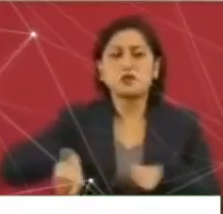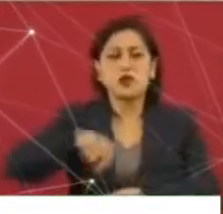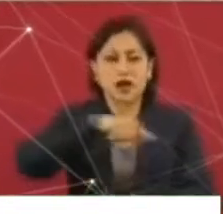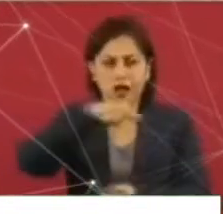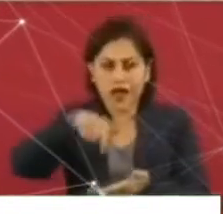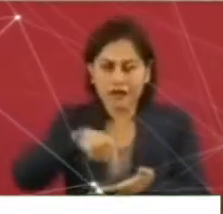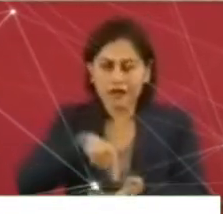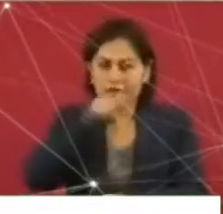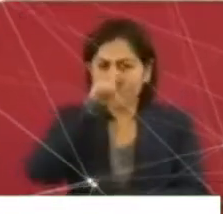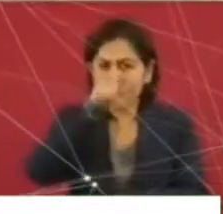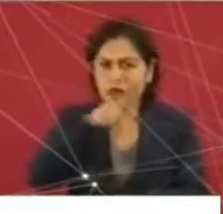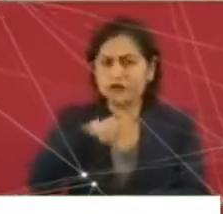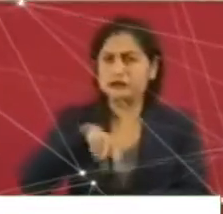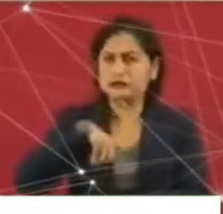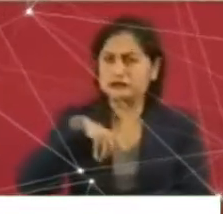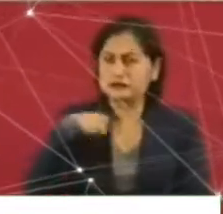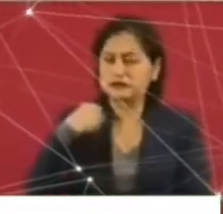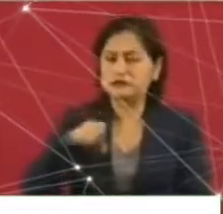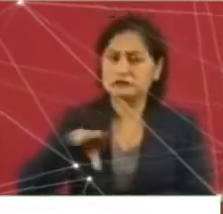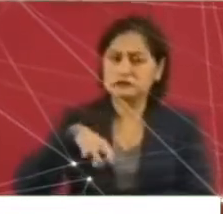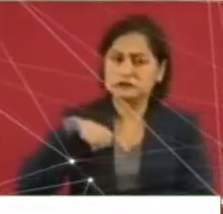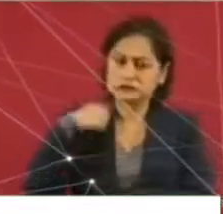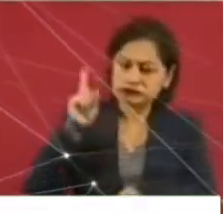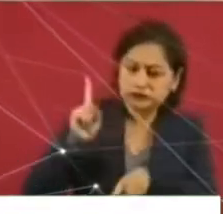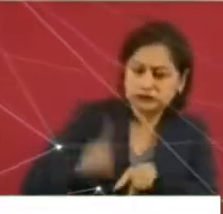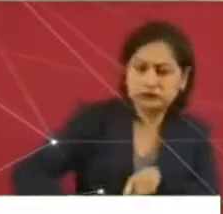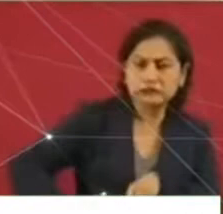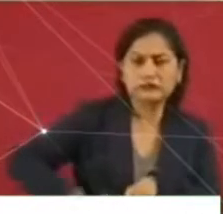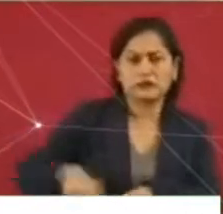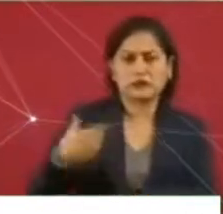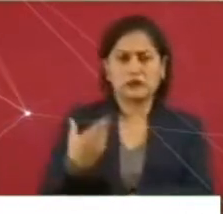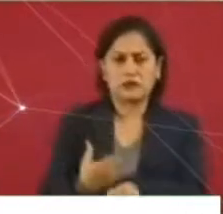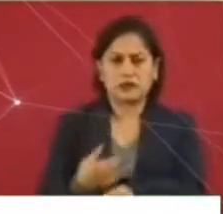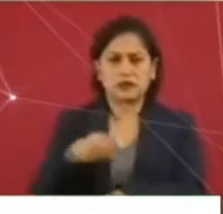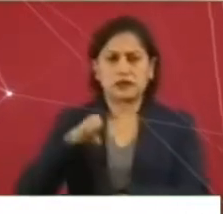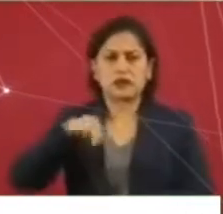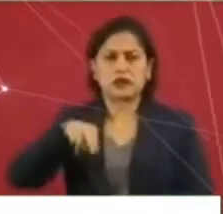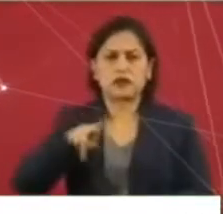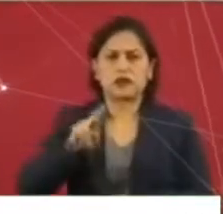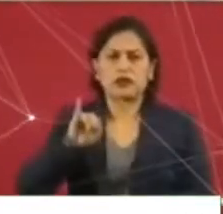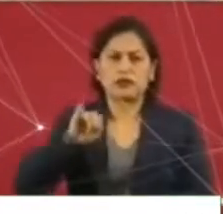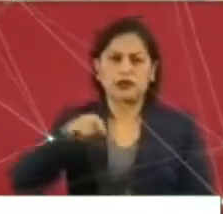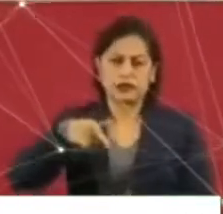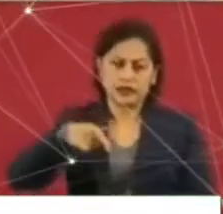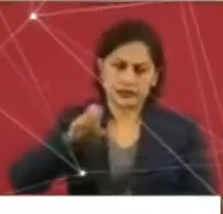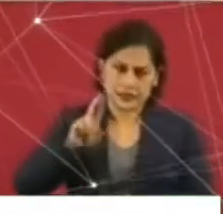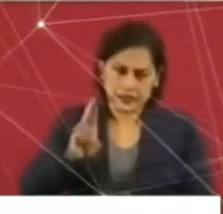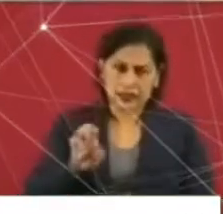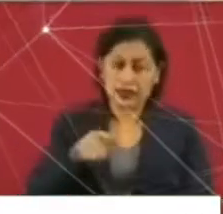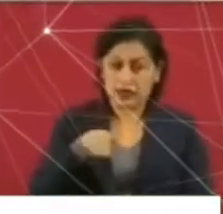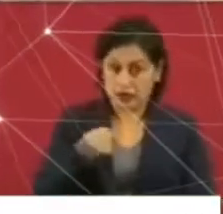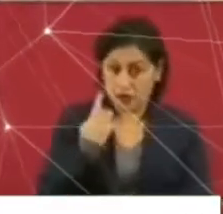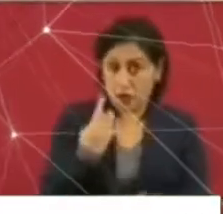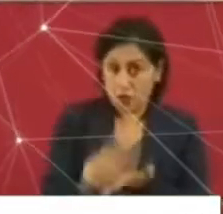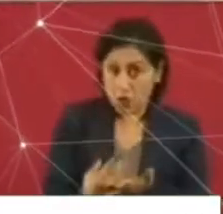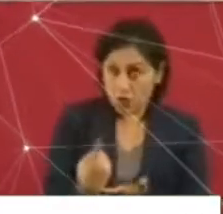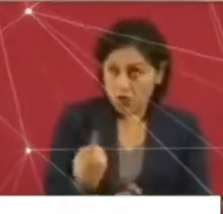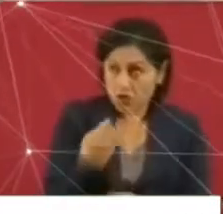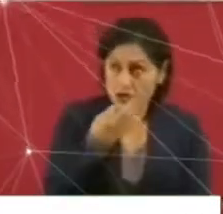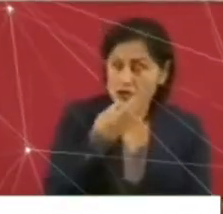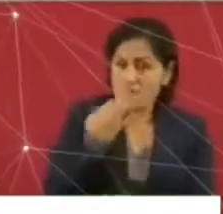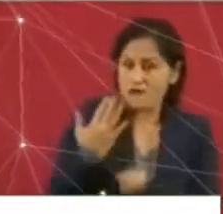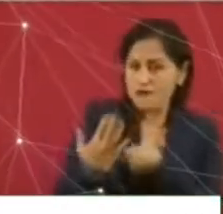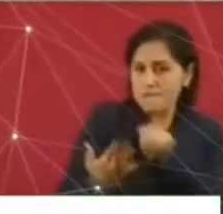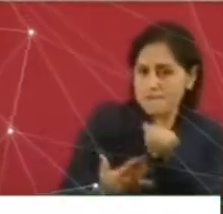estamos luchando en Jalisco para quitar al gobernador Enrique Alfaro. Y no soy la única que está amenazada, ni